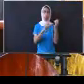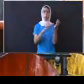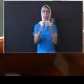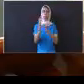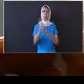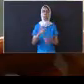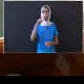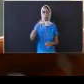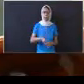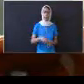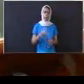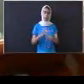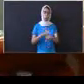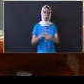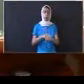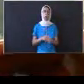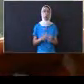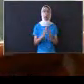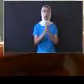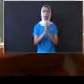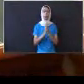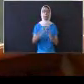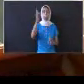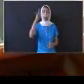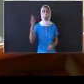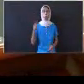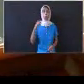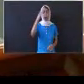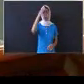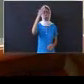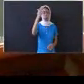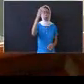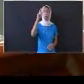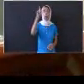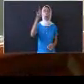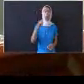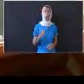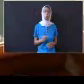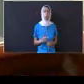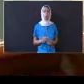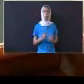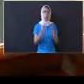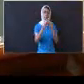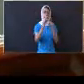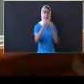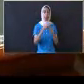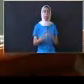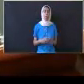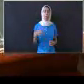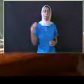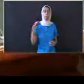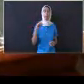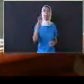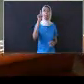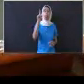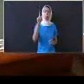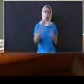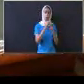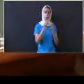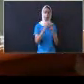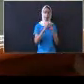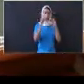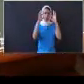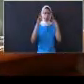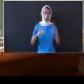venimos pidiendo tu unción, tu gracia y tu palabra para que la palabra que descienda en esta mañana sea una palabra de